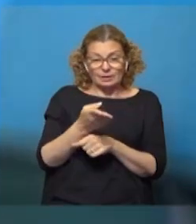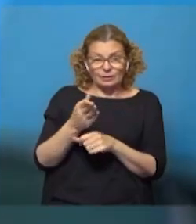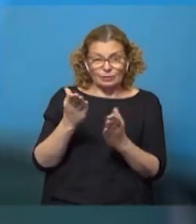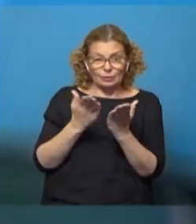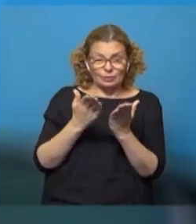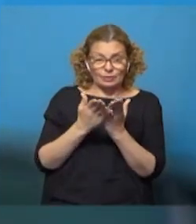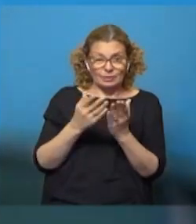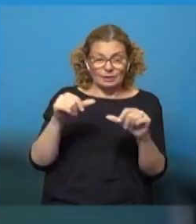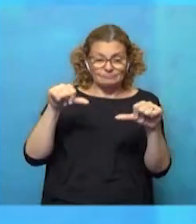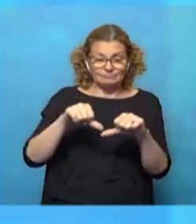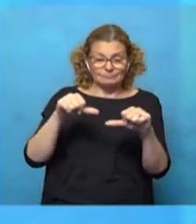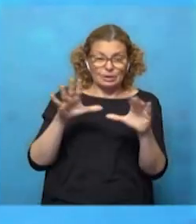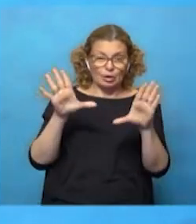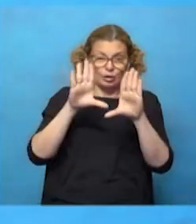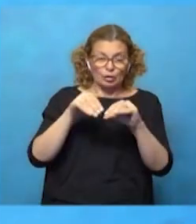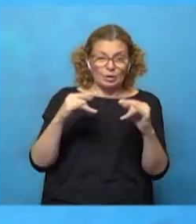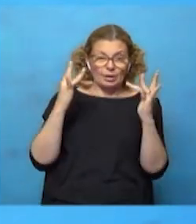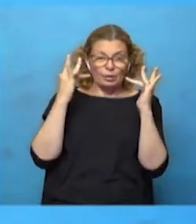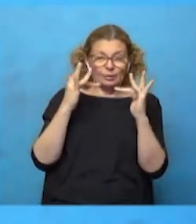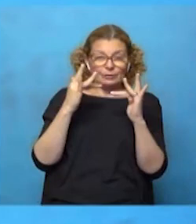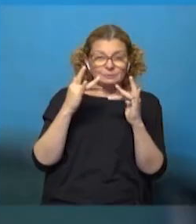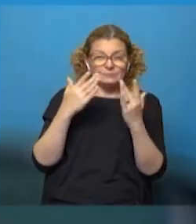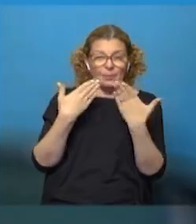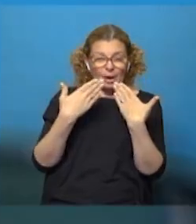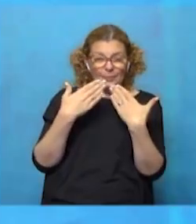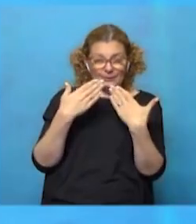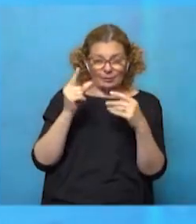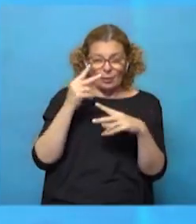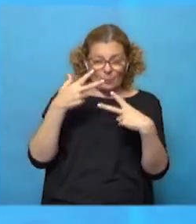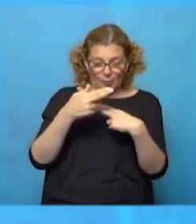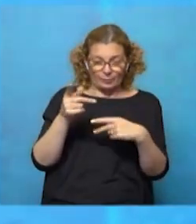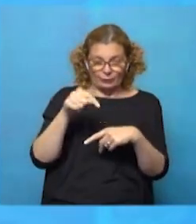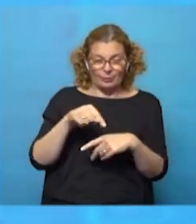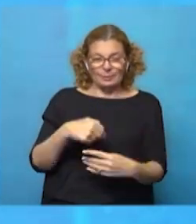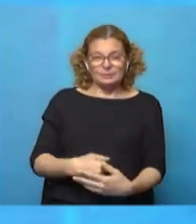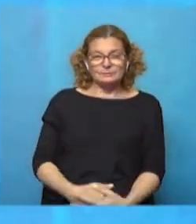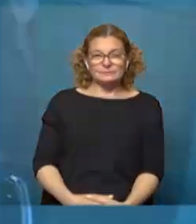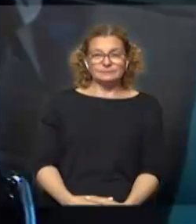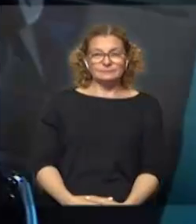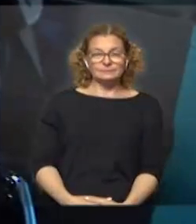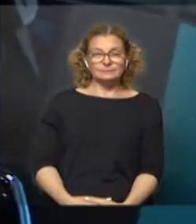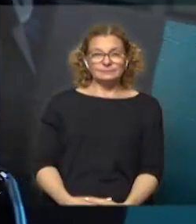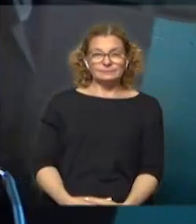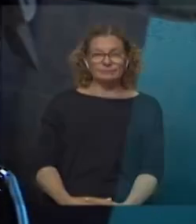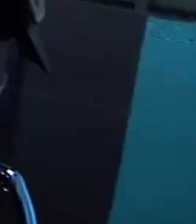fracasa toda la educación acá nos toca hacer una pequeña pausa y seguimos conversando te aparece aquí en la pantalla